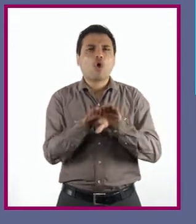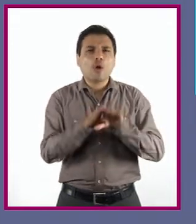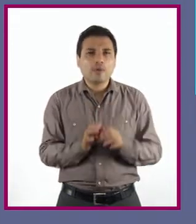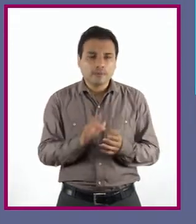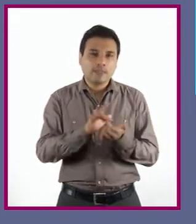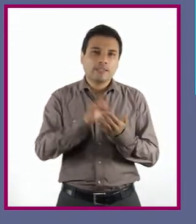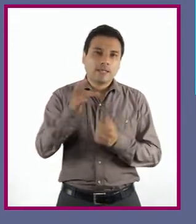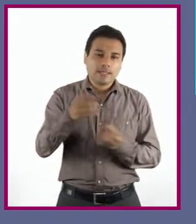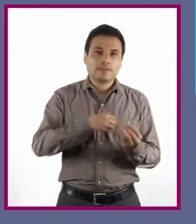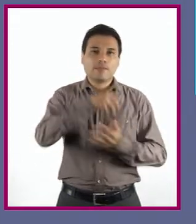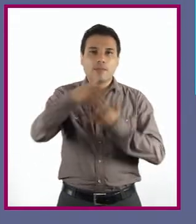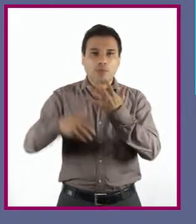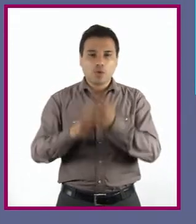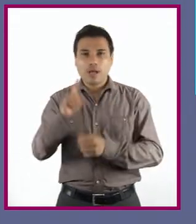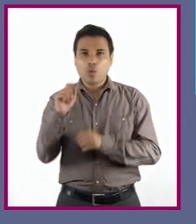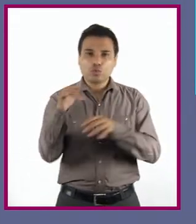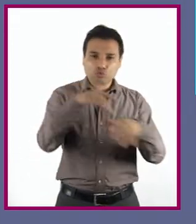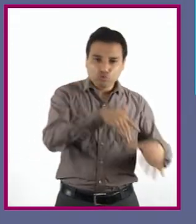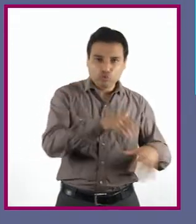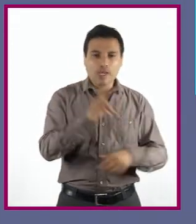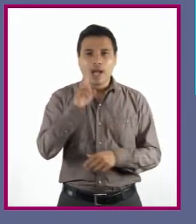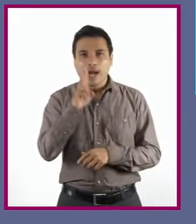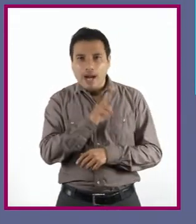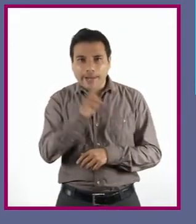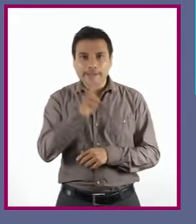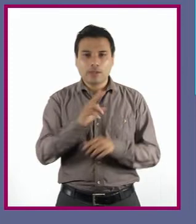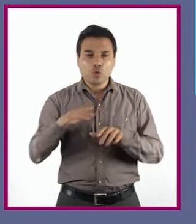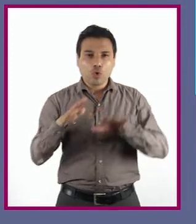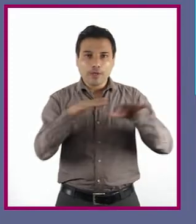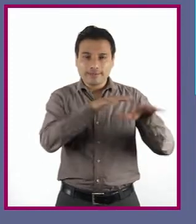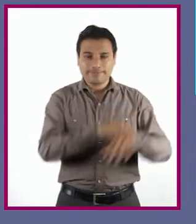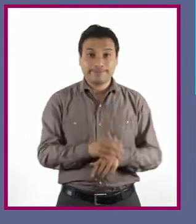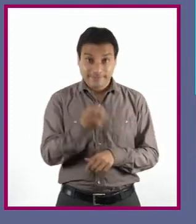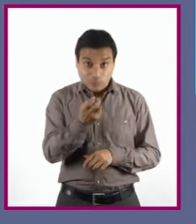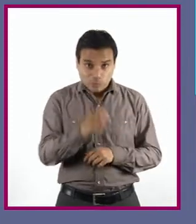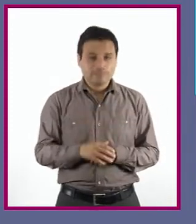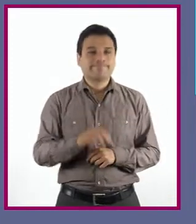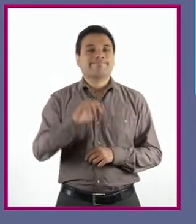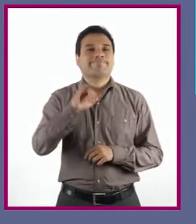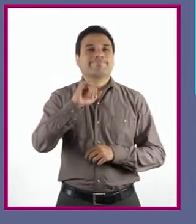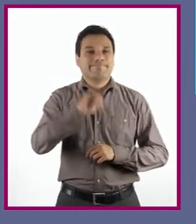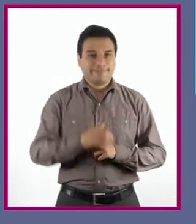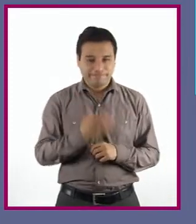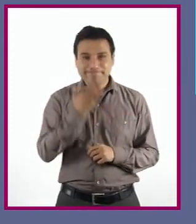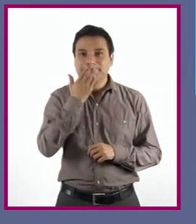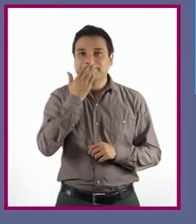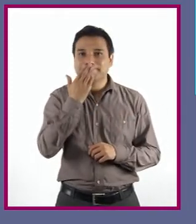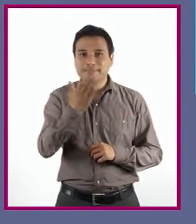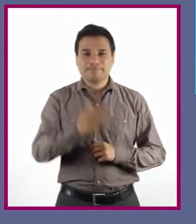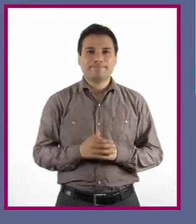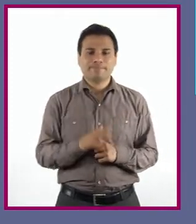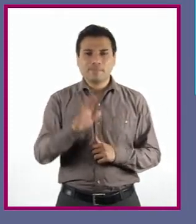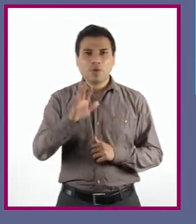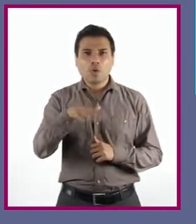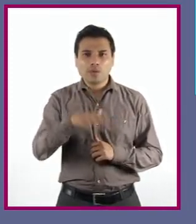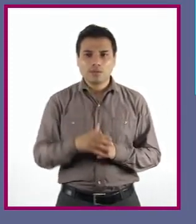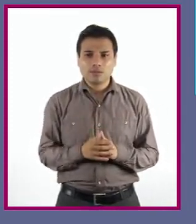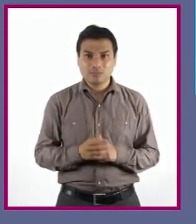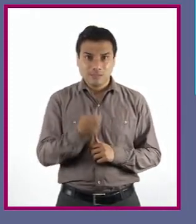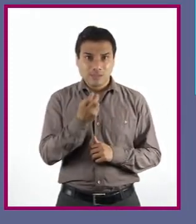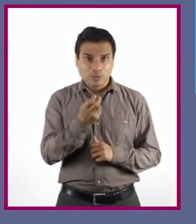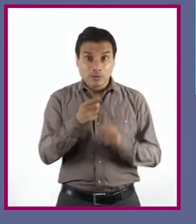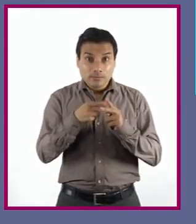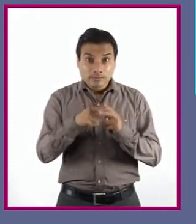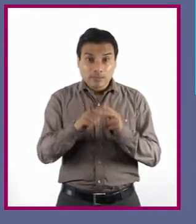el vapor, el chorro de agua, el aire o las olas, ¿verdad? Sí, Electra. Muy bien. Oye, pero esto es solo